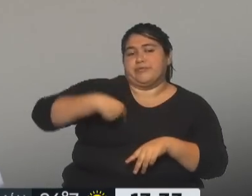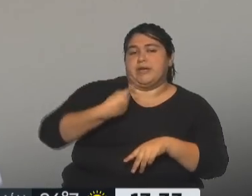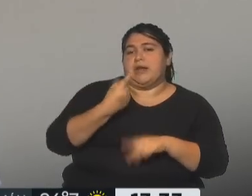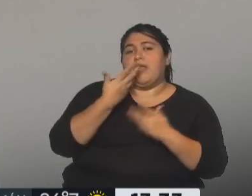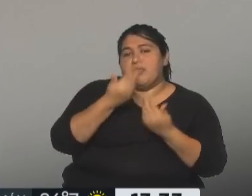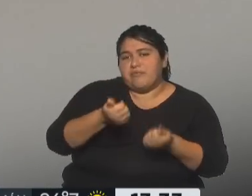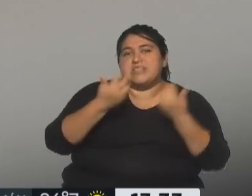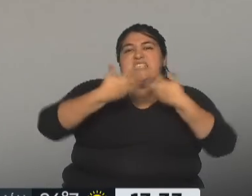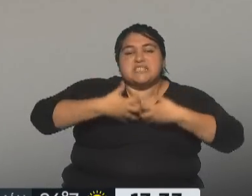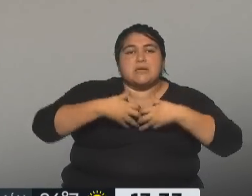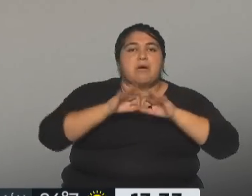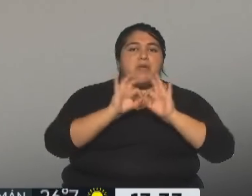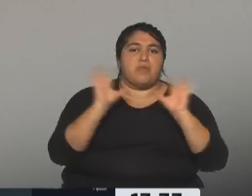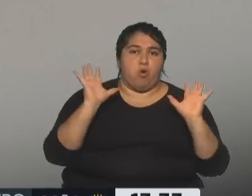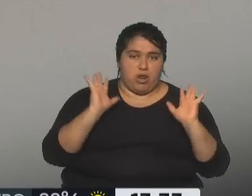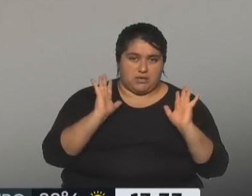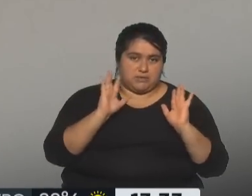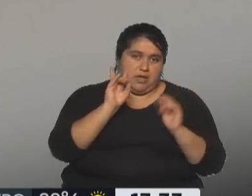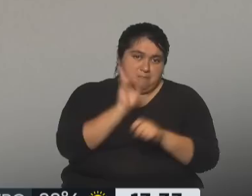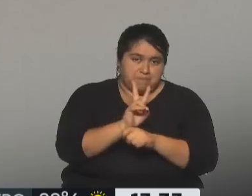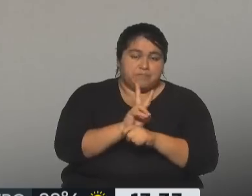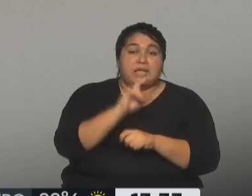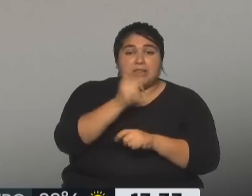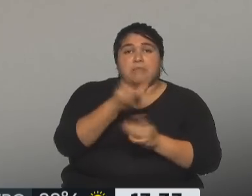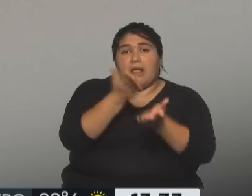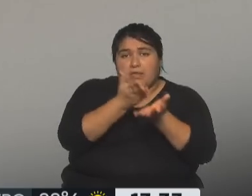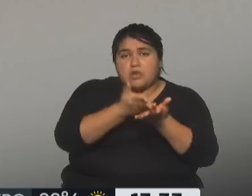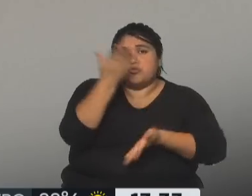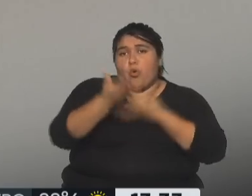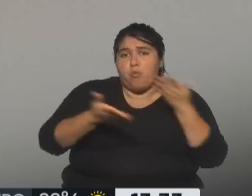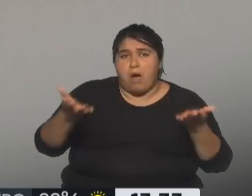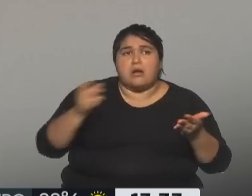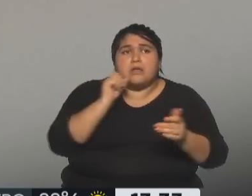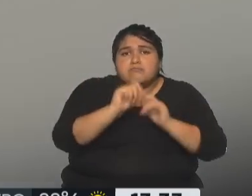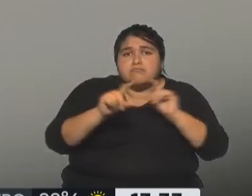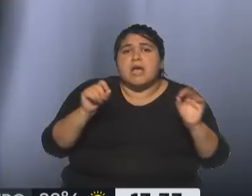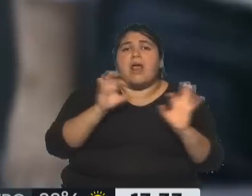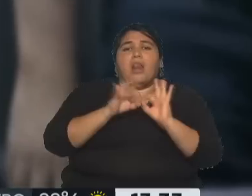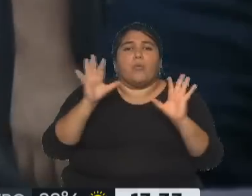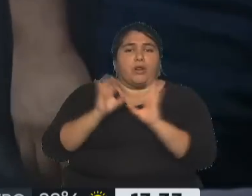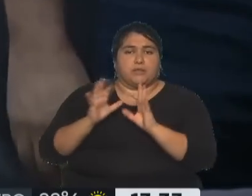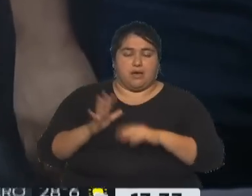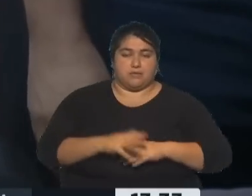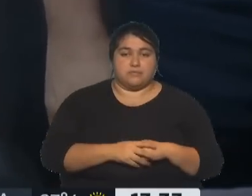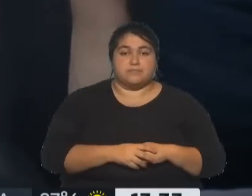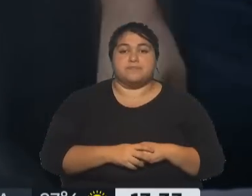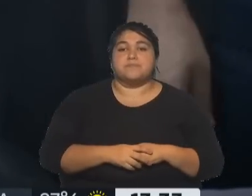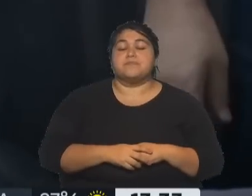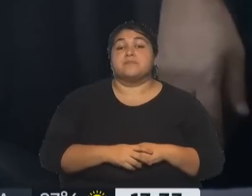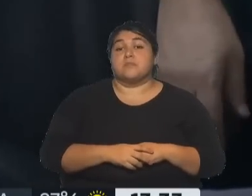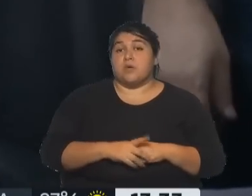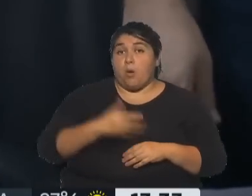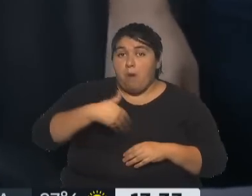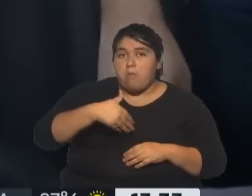defensa de los sistemas democráticos, así como de los derechos humanos y de las libertades individuales. A las puertas de un nuevo